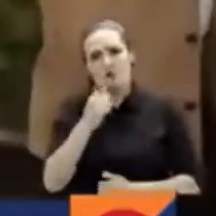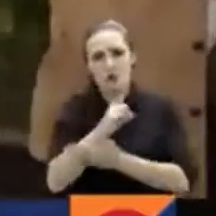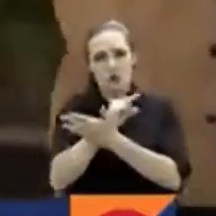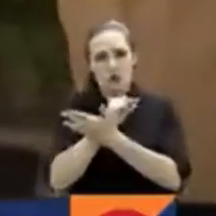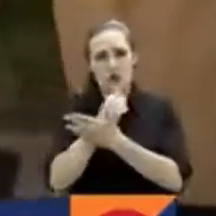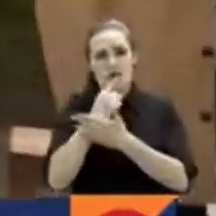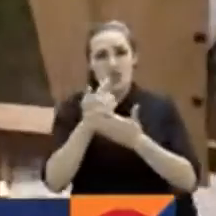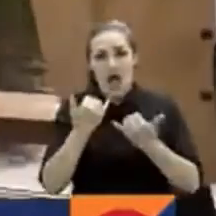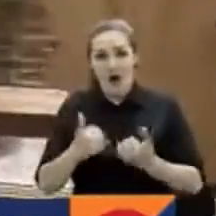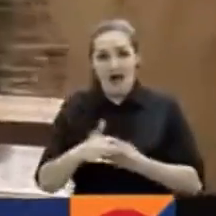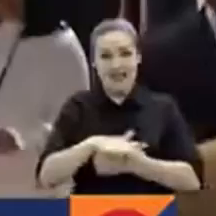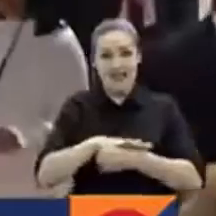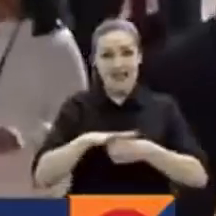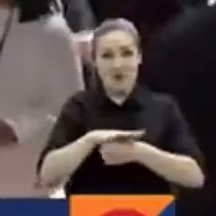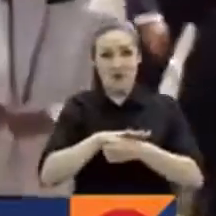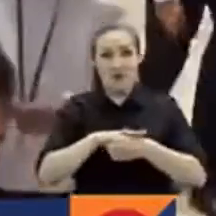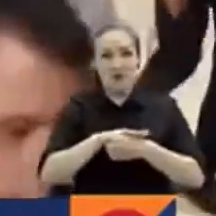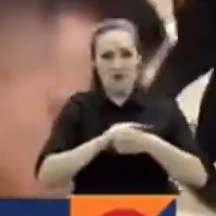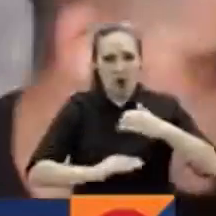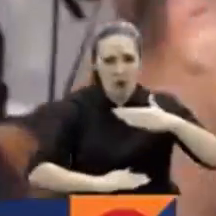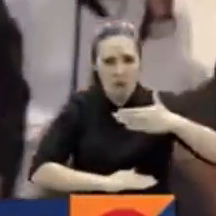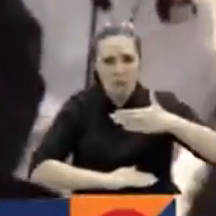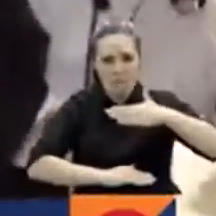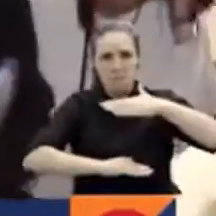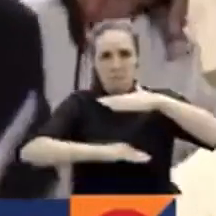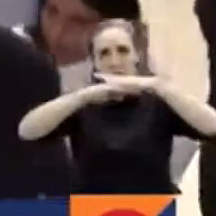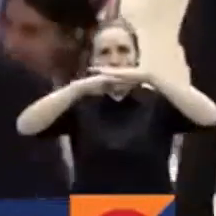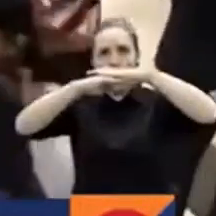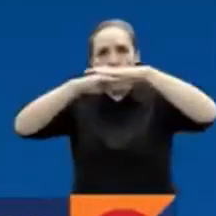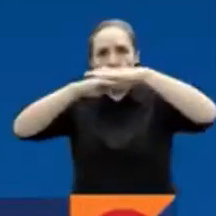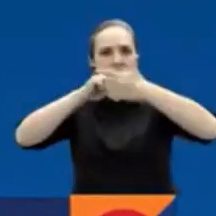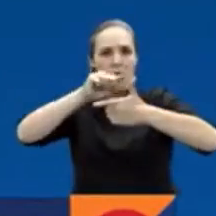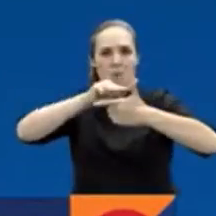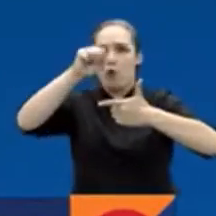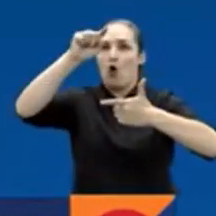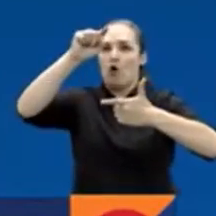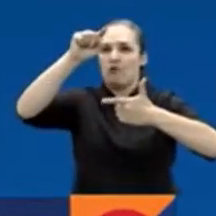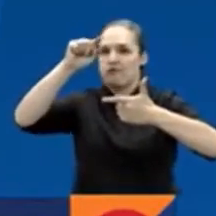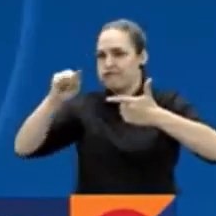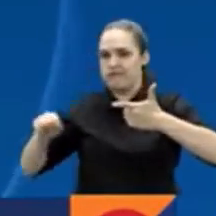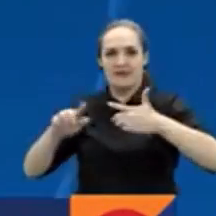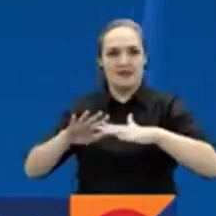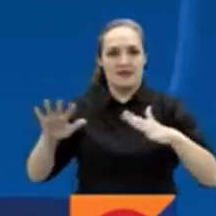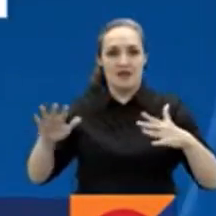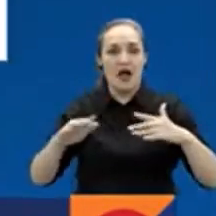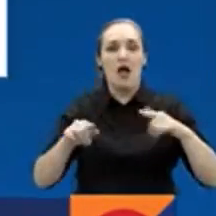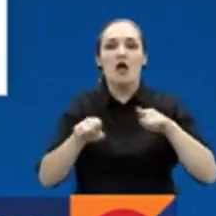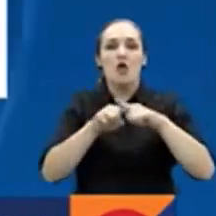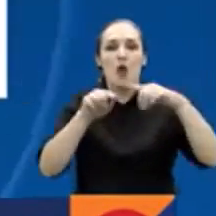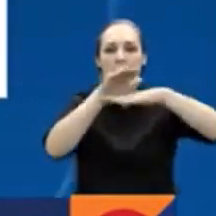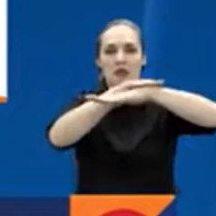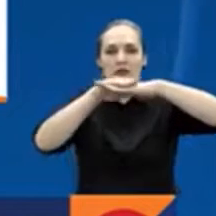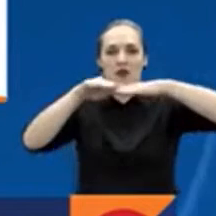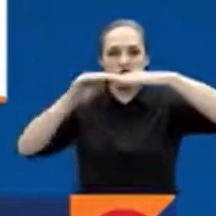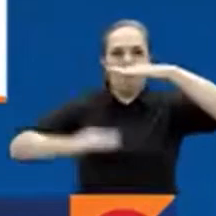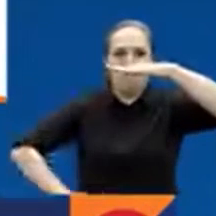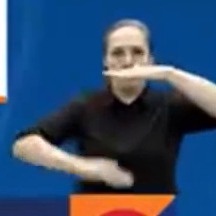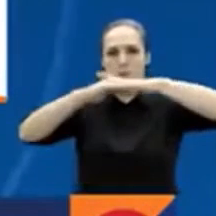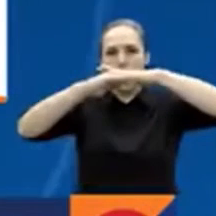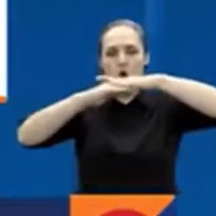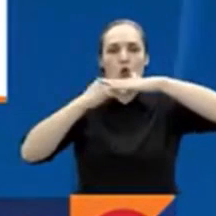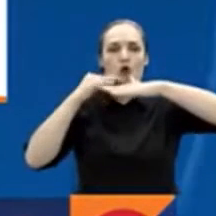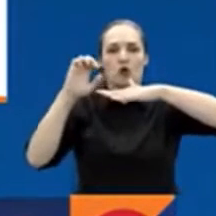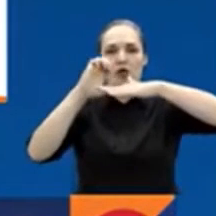Twitter que la situación tendía a mejorar porque ya había tocado fondo. Se ha llegado al techo de la inflación en enero y